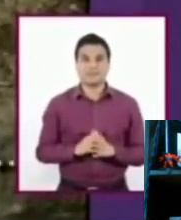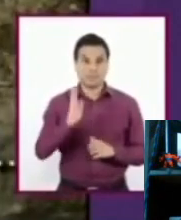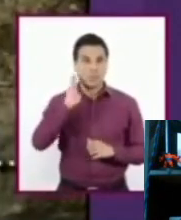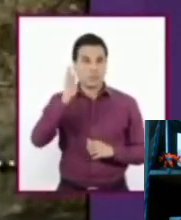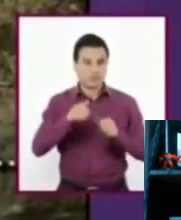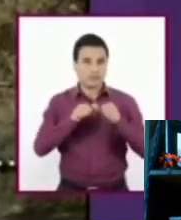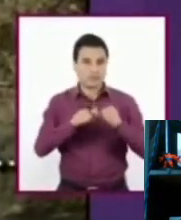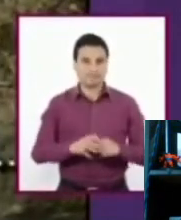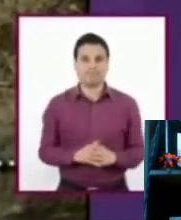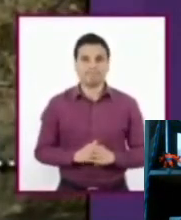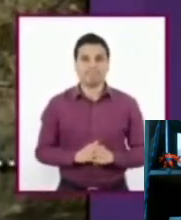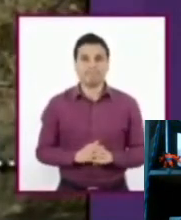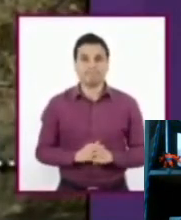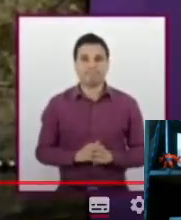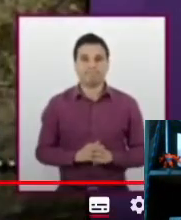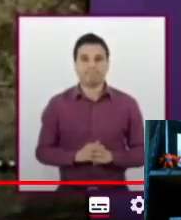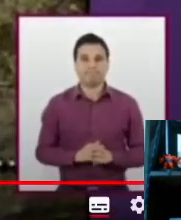se ubica ingenio